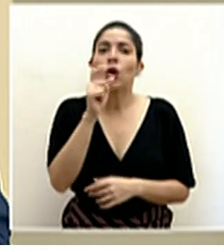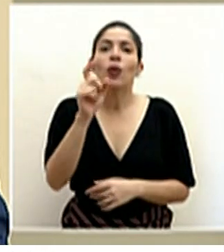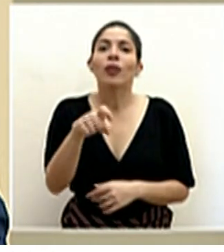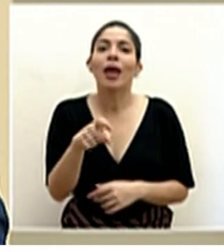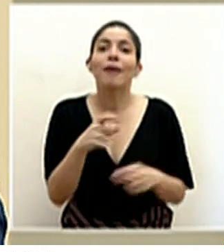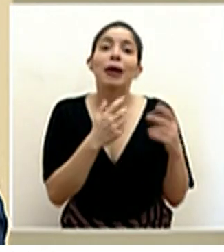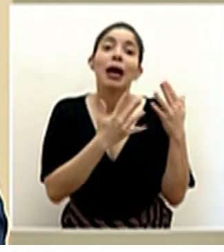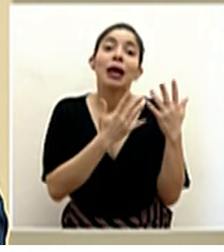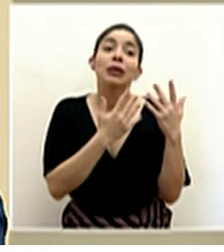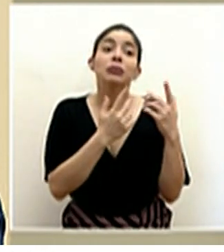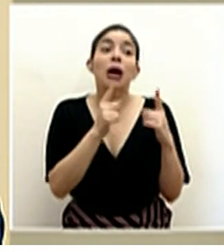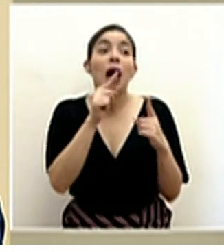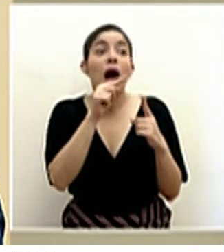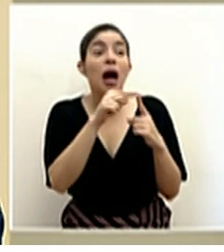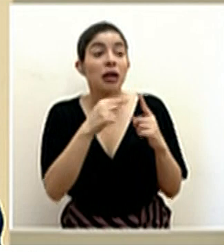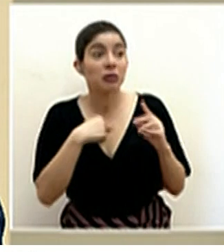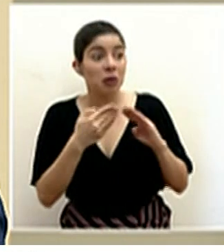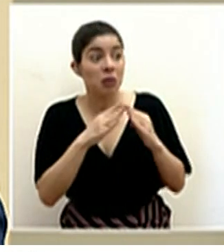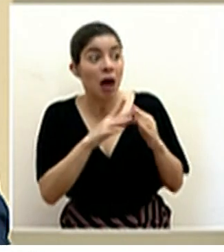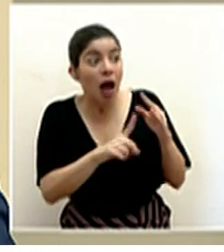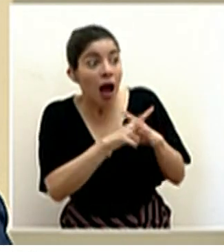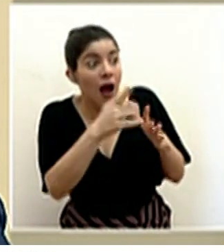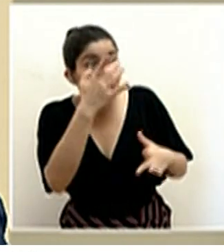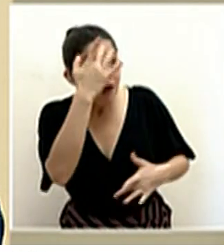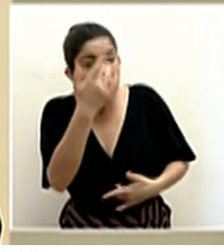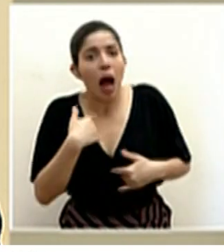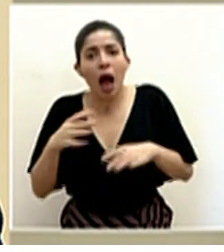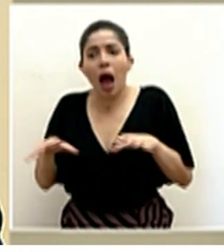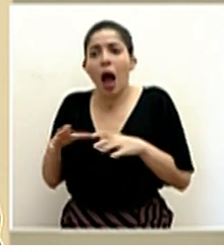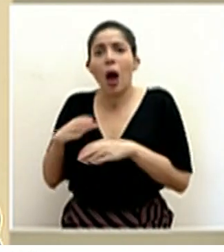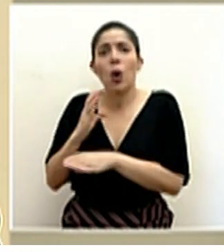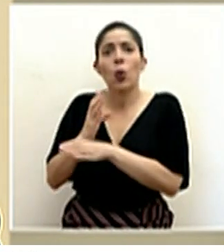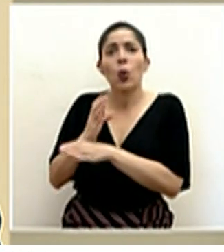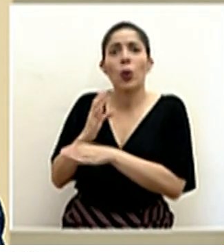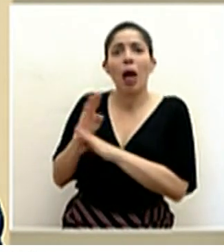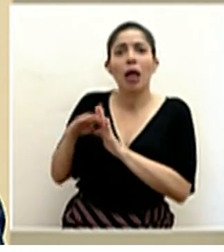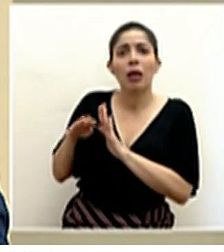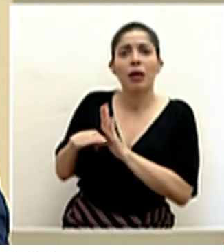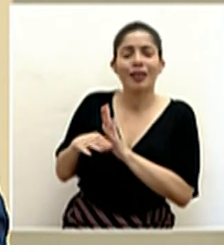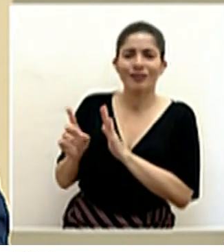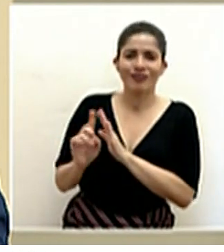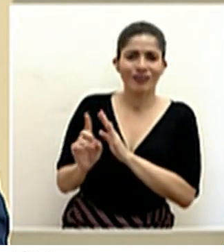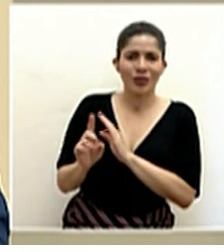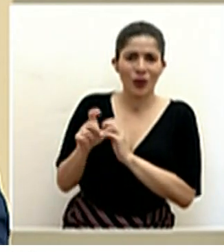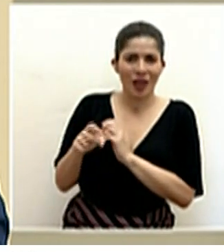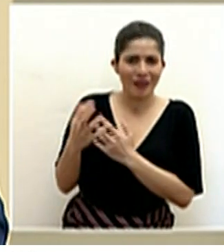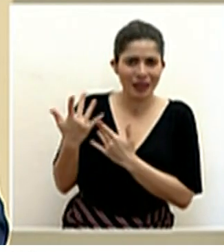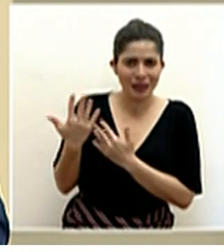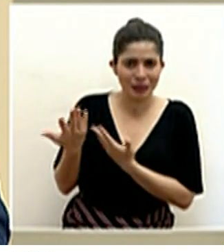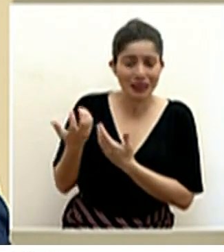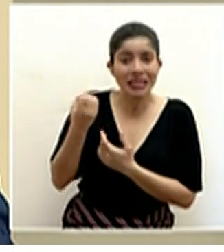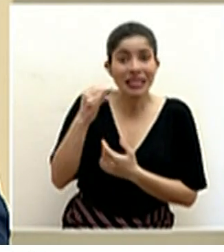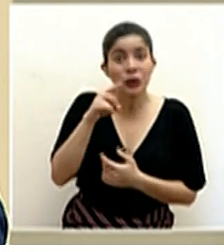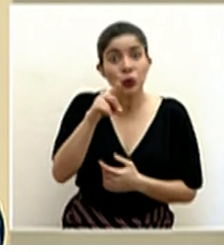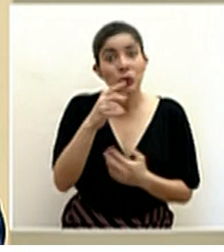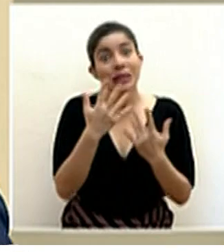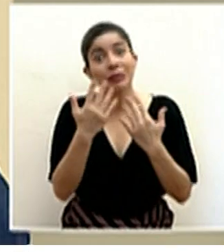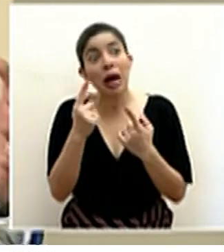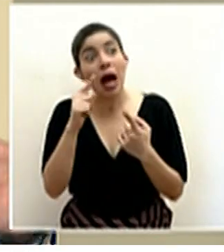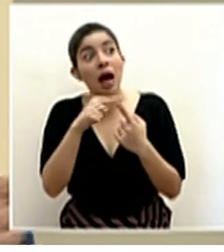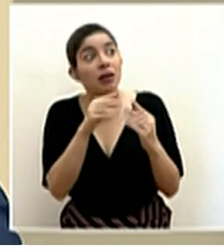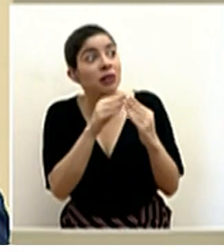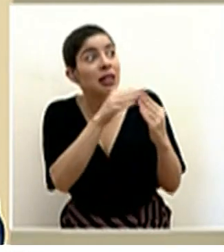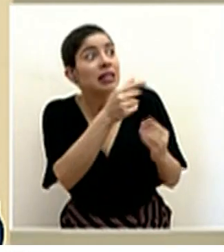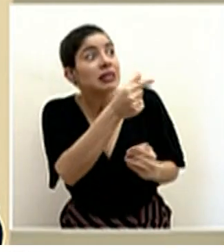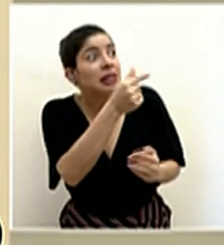esperar a que en su distrito o en su barrio haya casos para actuar con toda la rigurosidad de las medidas, y que si ustedes justamente esperan a que eso ocurra,